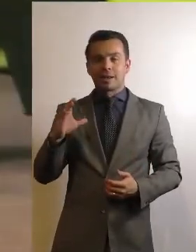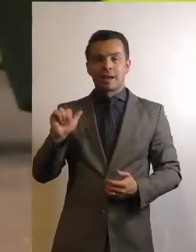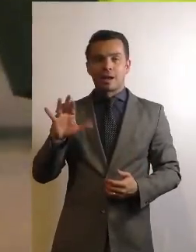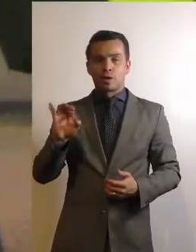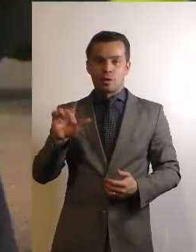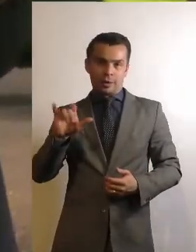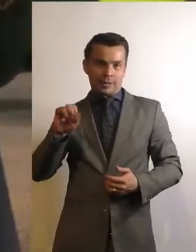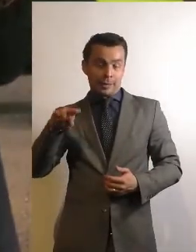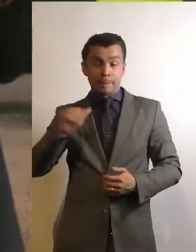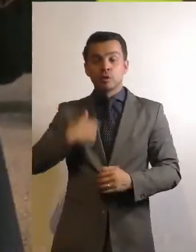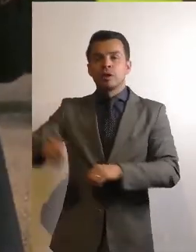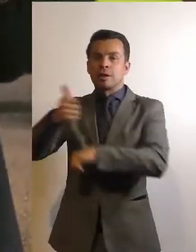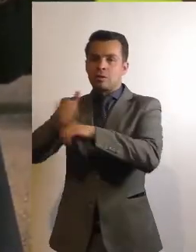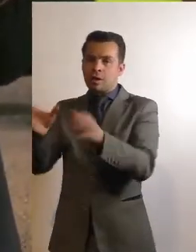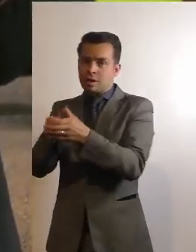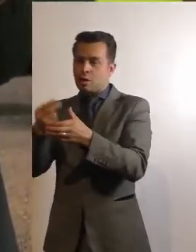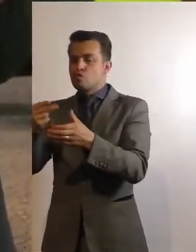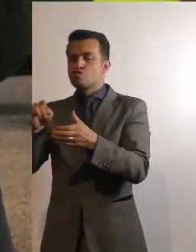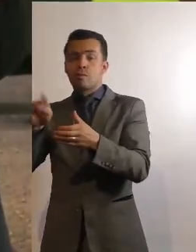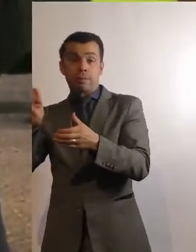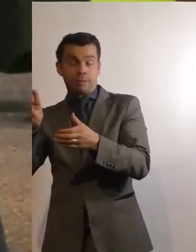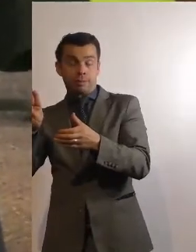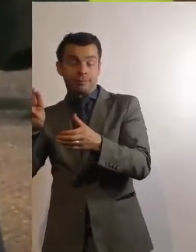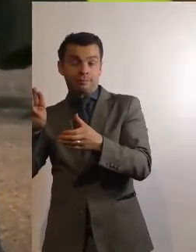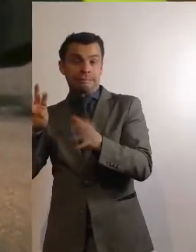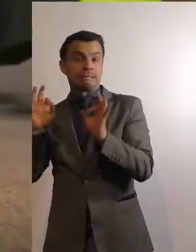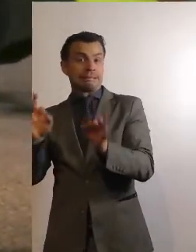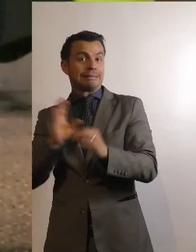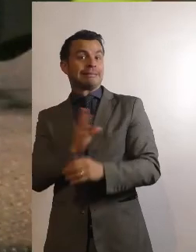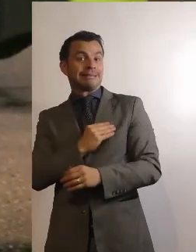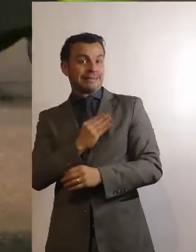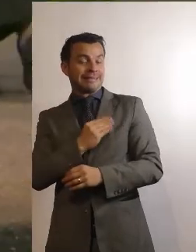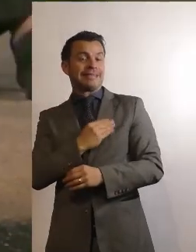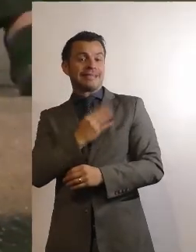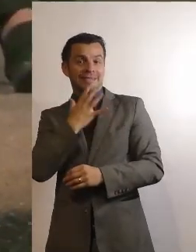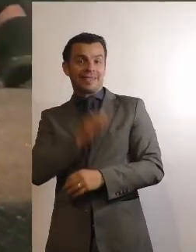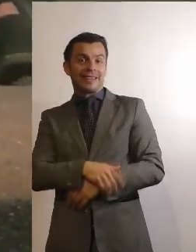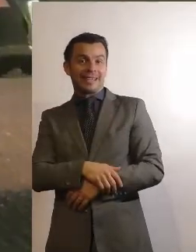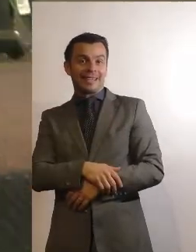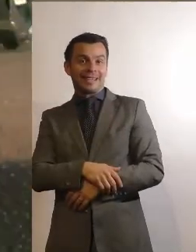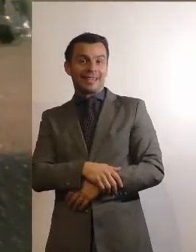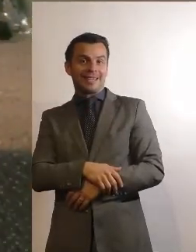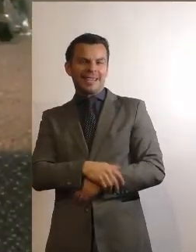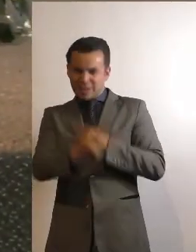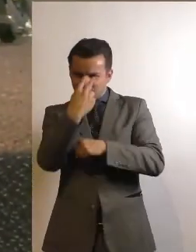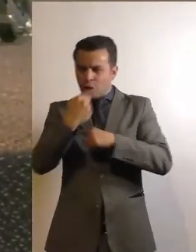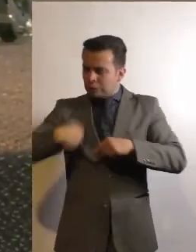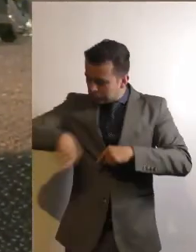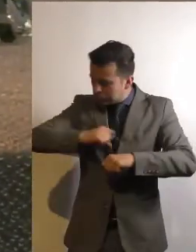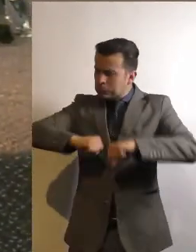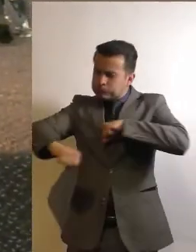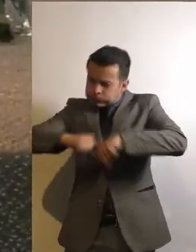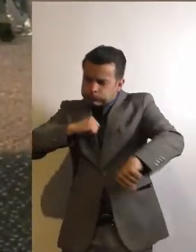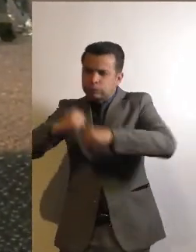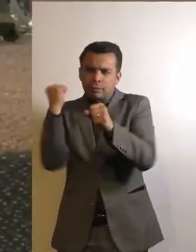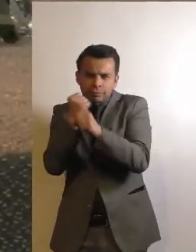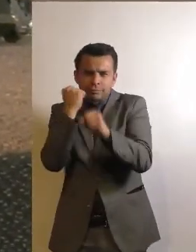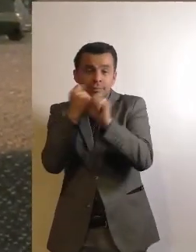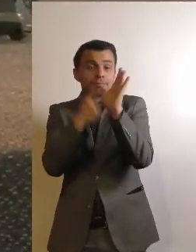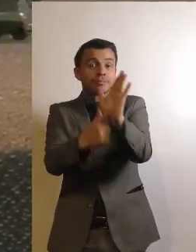y la verdad para mí es muy gratificante mostrar lo que hacemos en el HOB de innovación. Nosotros